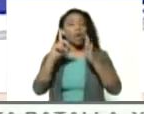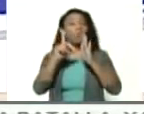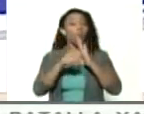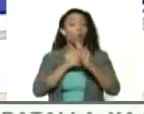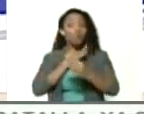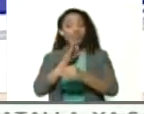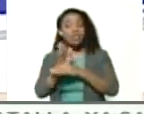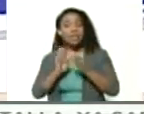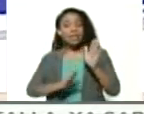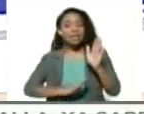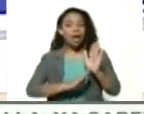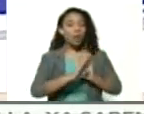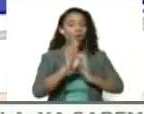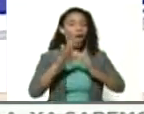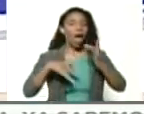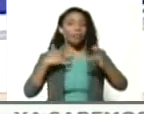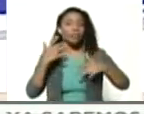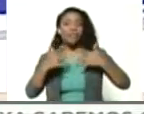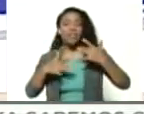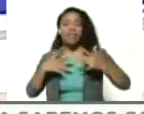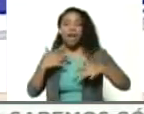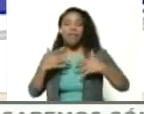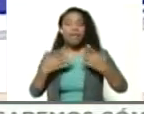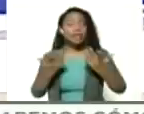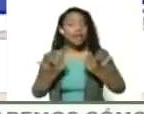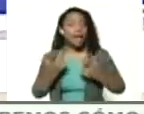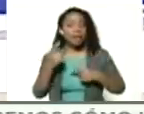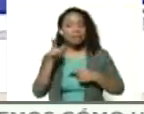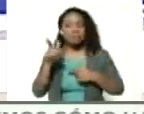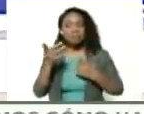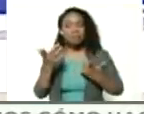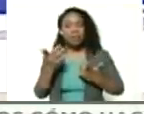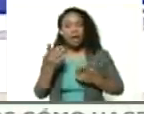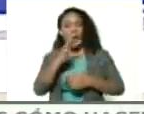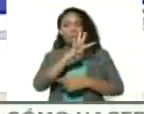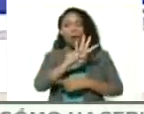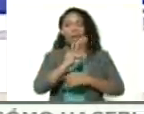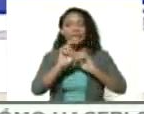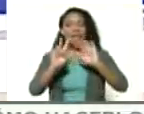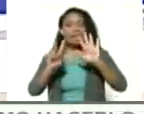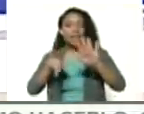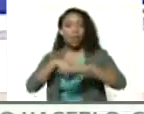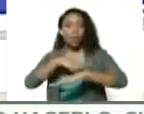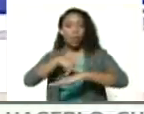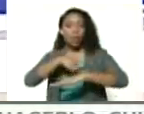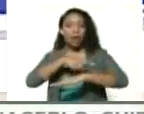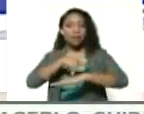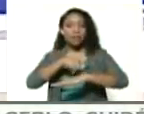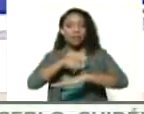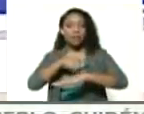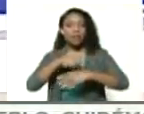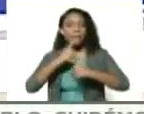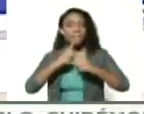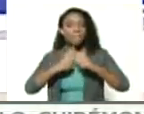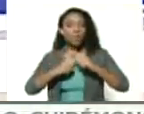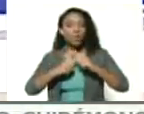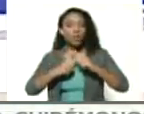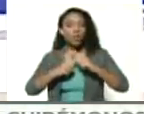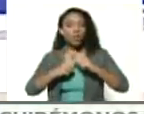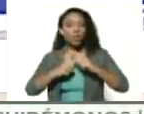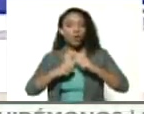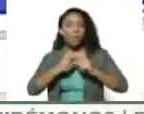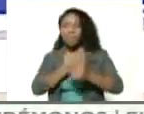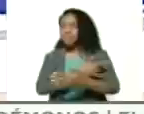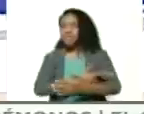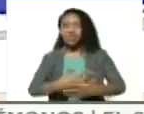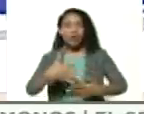al desarrollo de los acontecimientos que son 47 horas... por